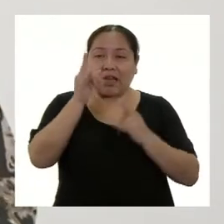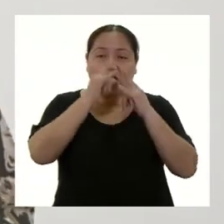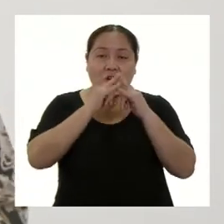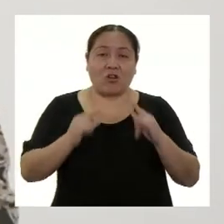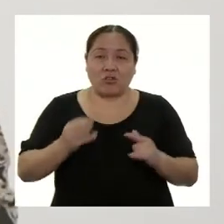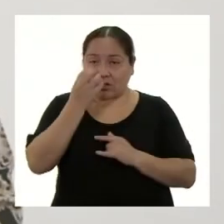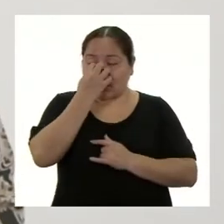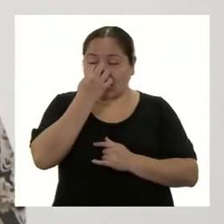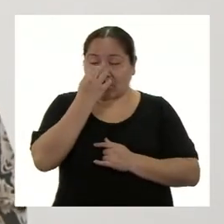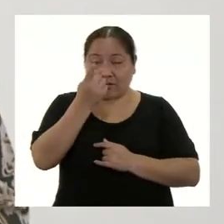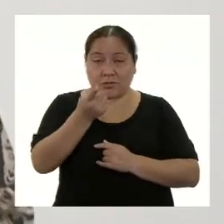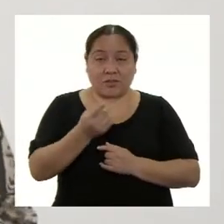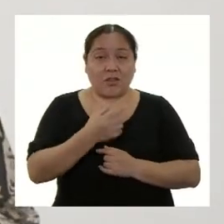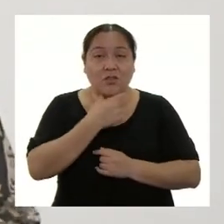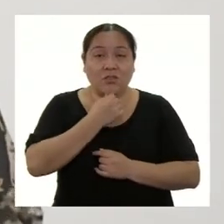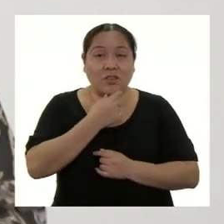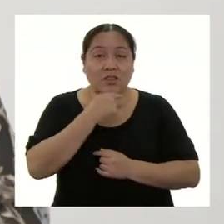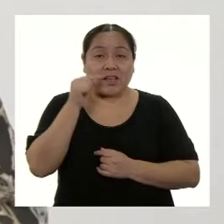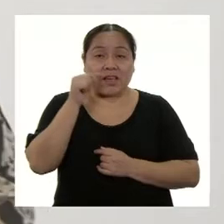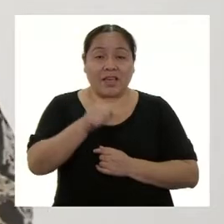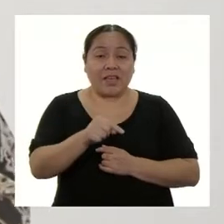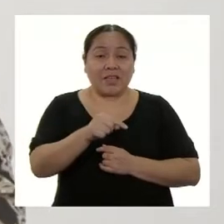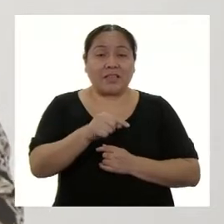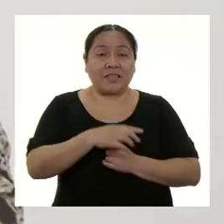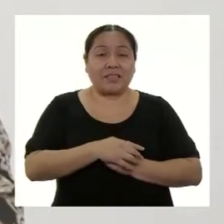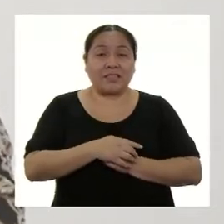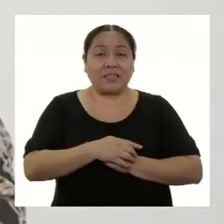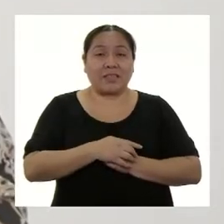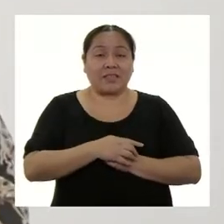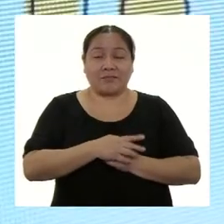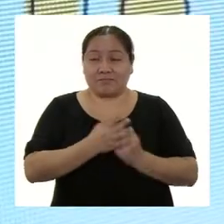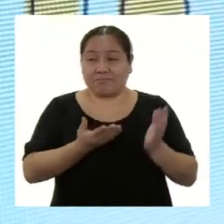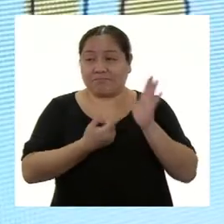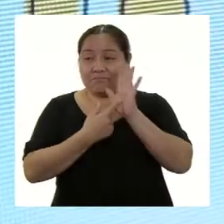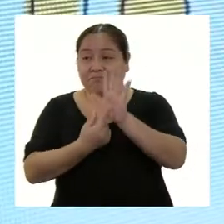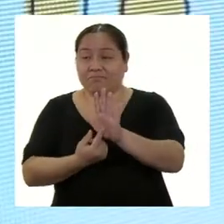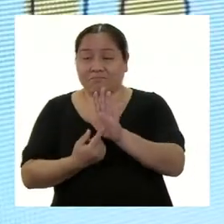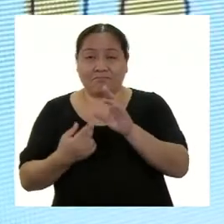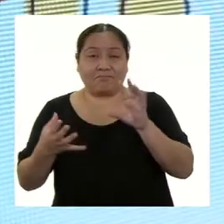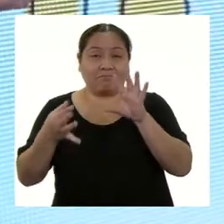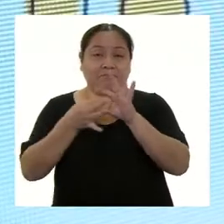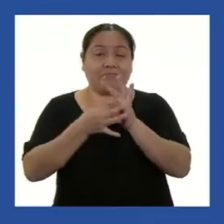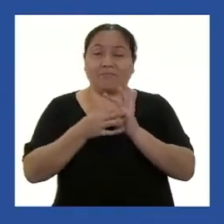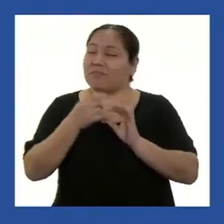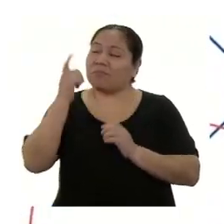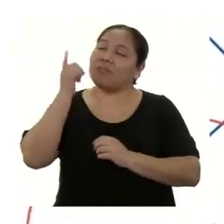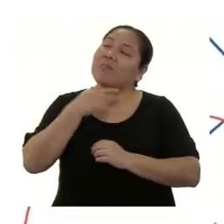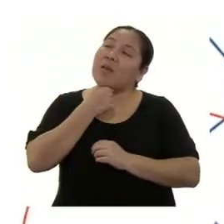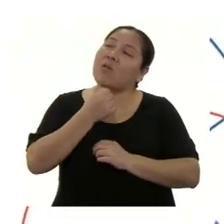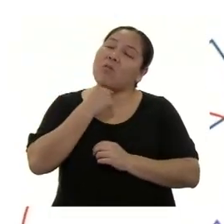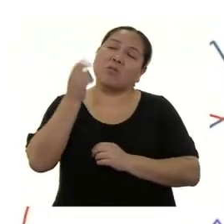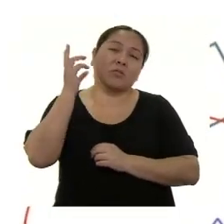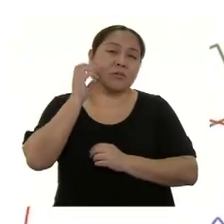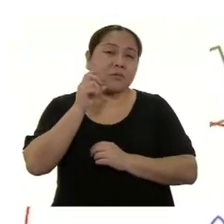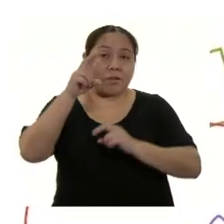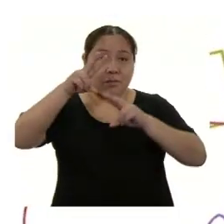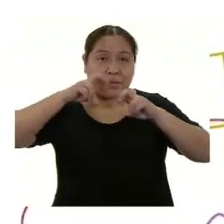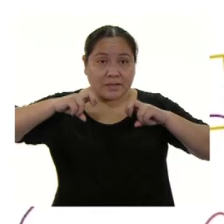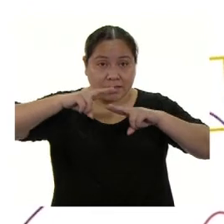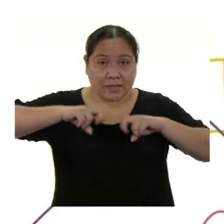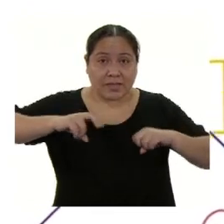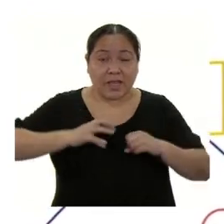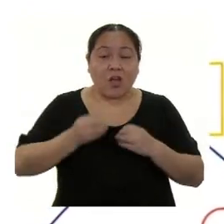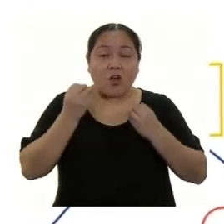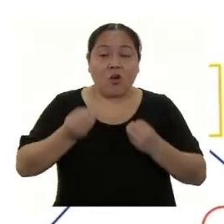¿qué les parece si hacemos que este reto tenga que ver con ellos? Me gusta, soy toda oídos. Investiga cómo